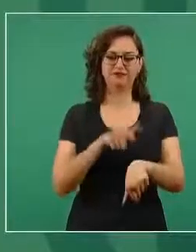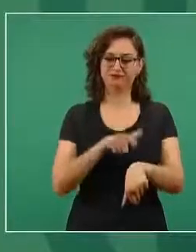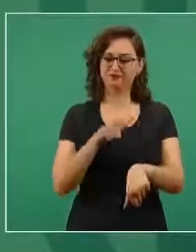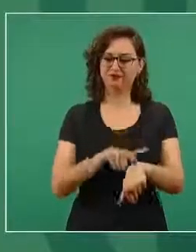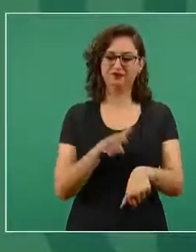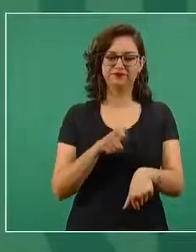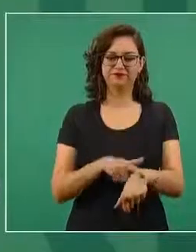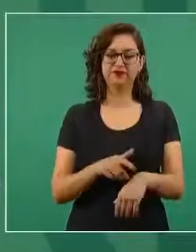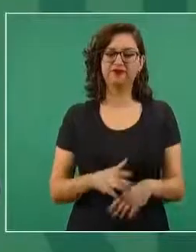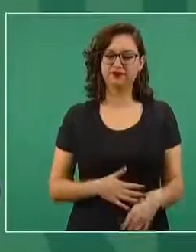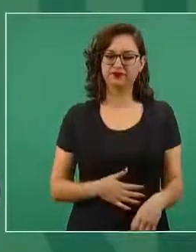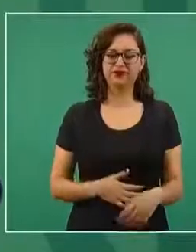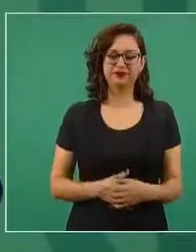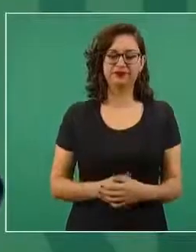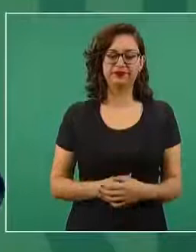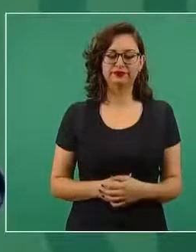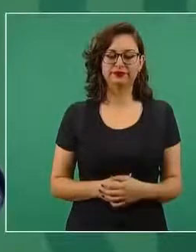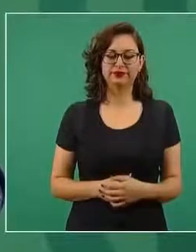es la hora